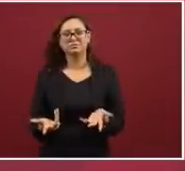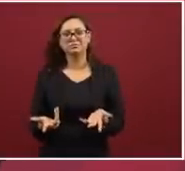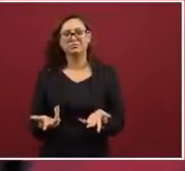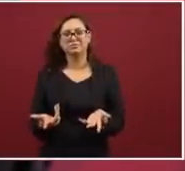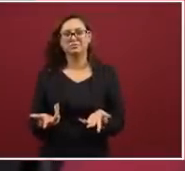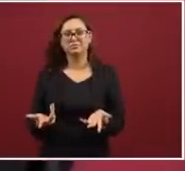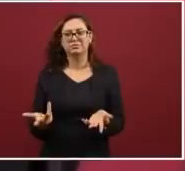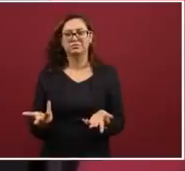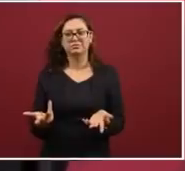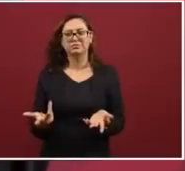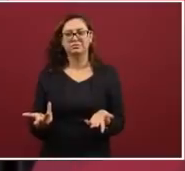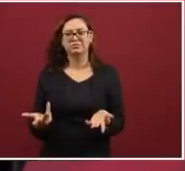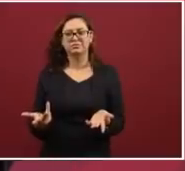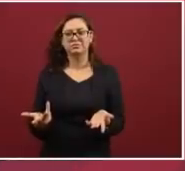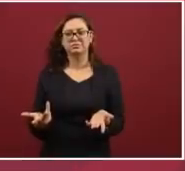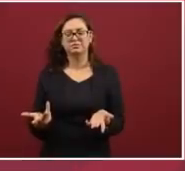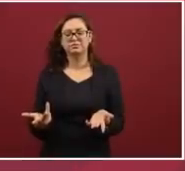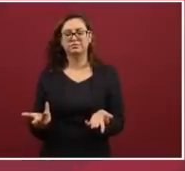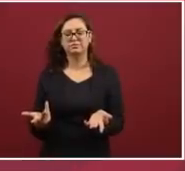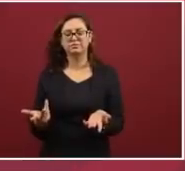de que